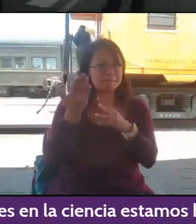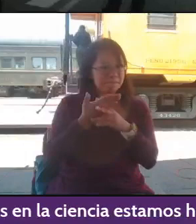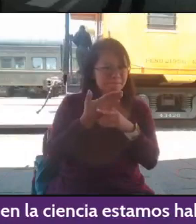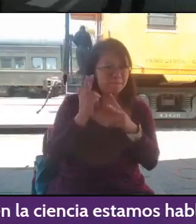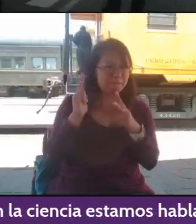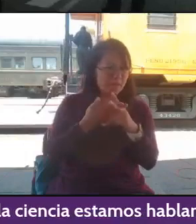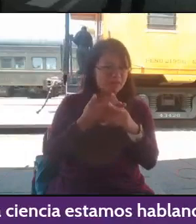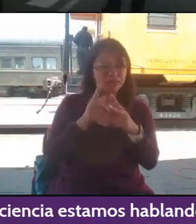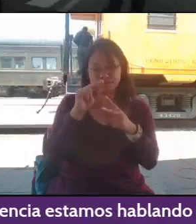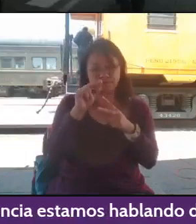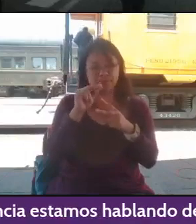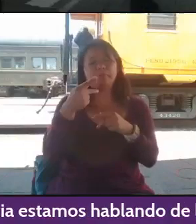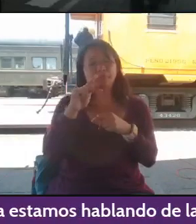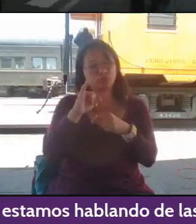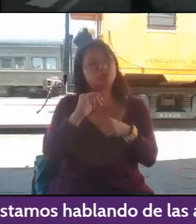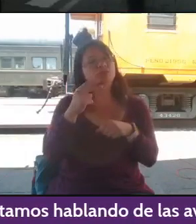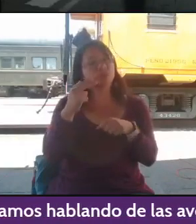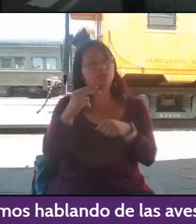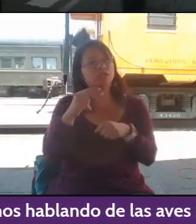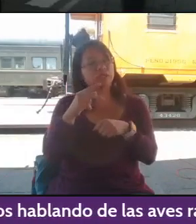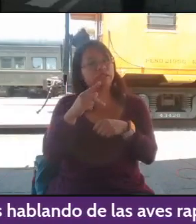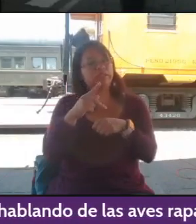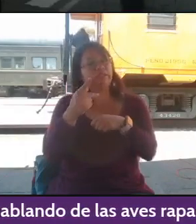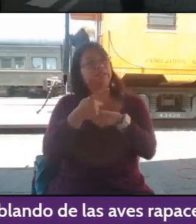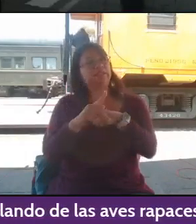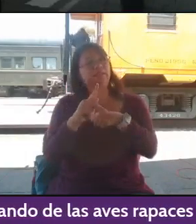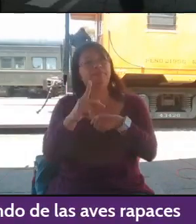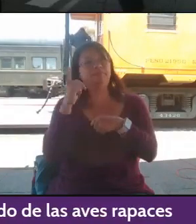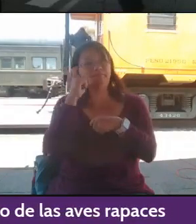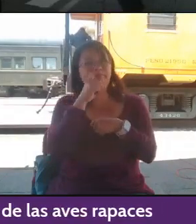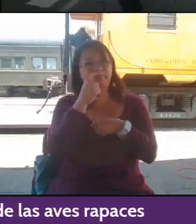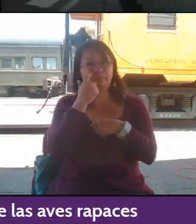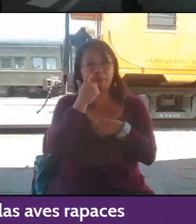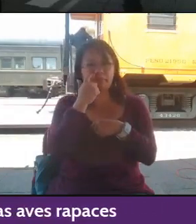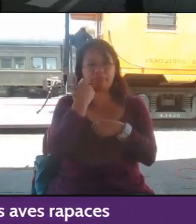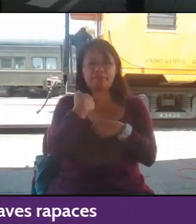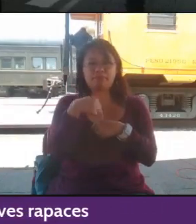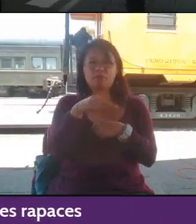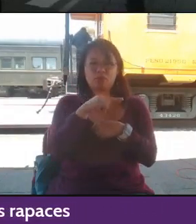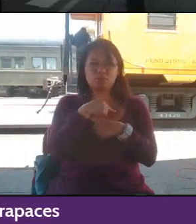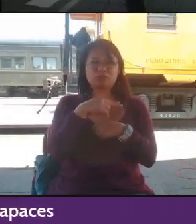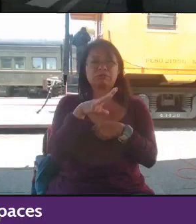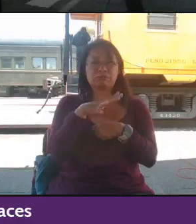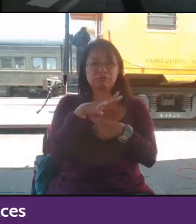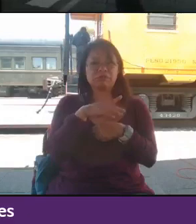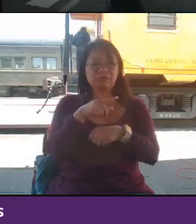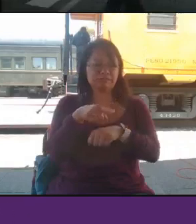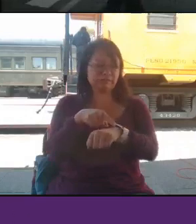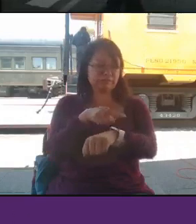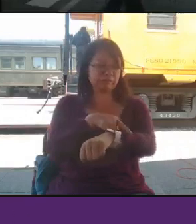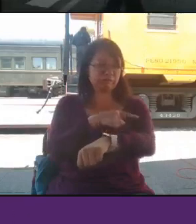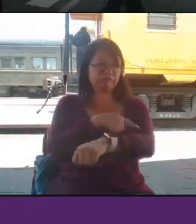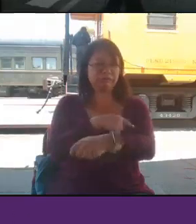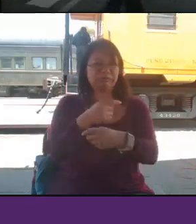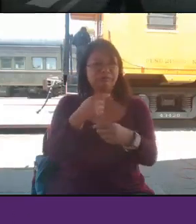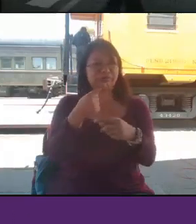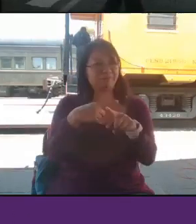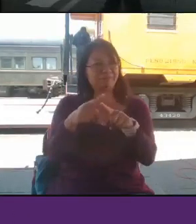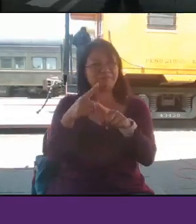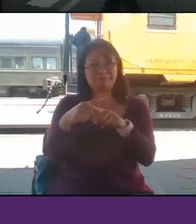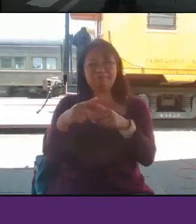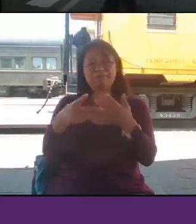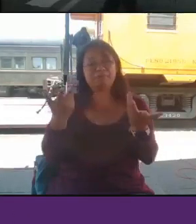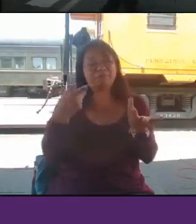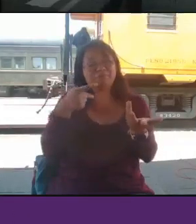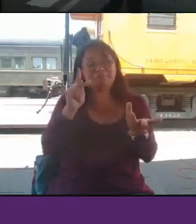De hecho, acá nosotros que trabajamos con las aves, somos una buena colección de de lesiones provocadas por ellas, ¿no? Pero es parte